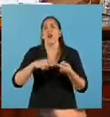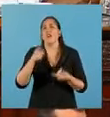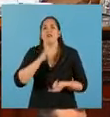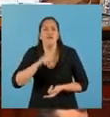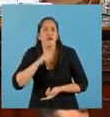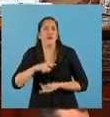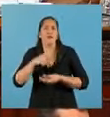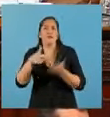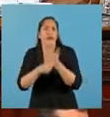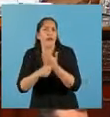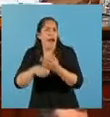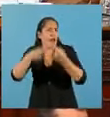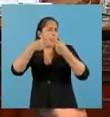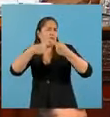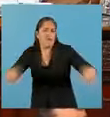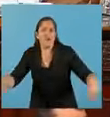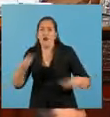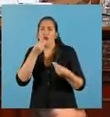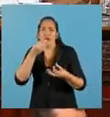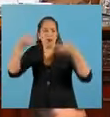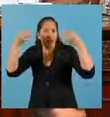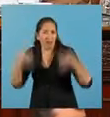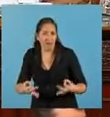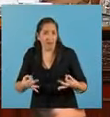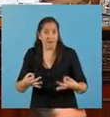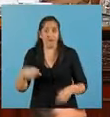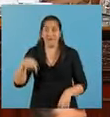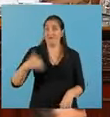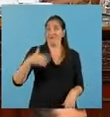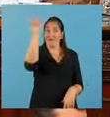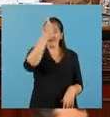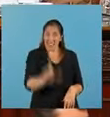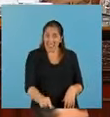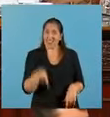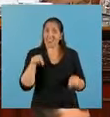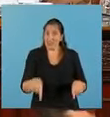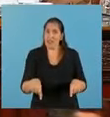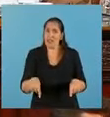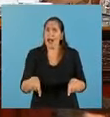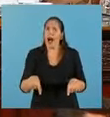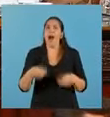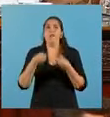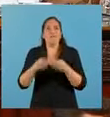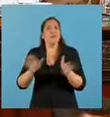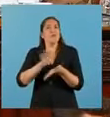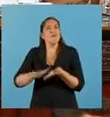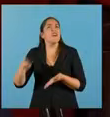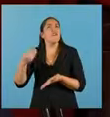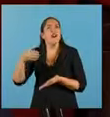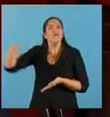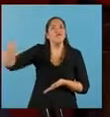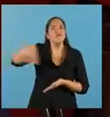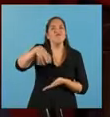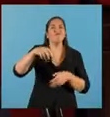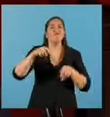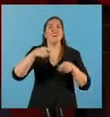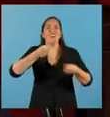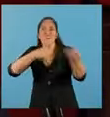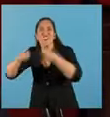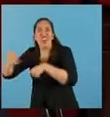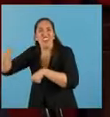tipo de alimentos frescos. En todo el país comienzan a surgir ferias de la economía social y de la agricultura